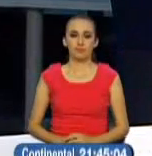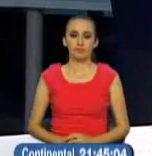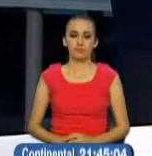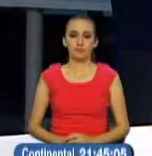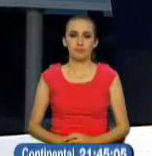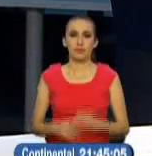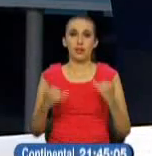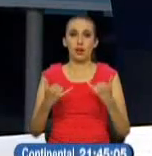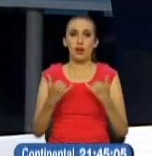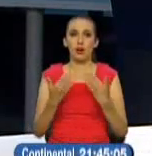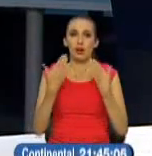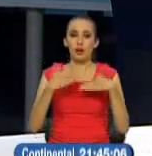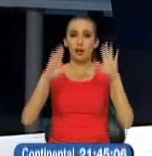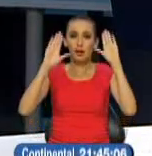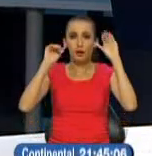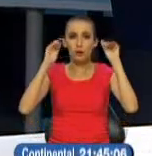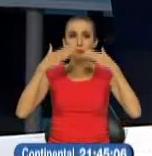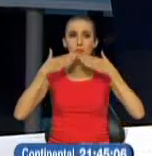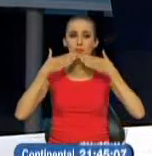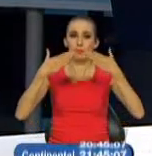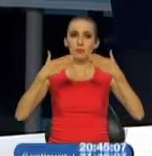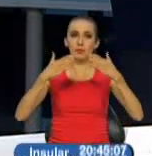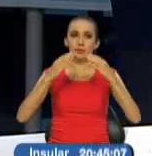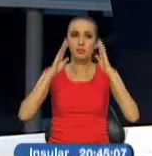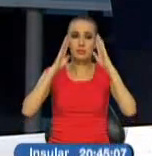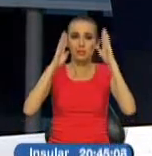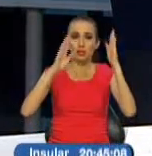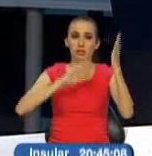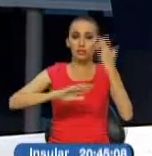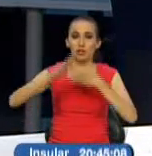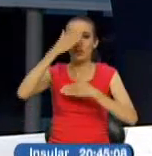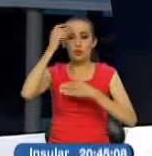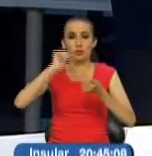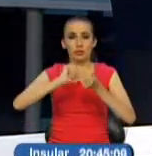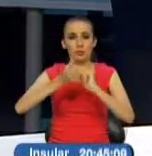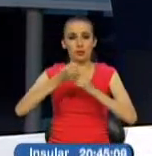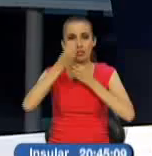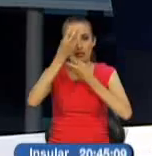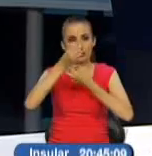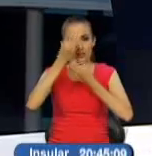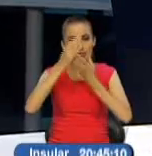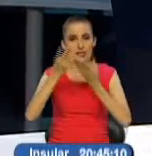Ya es momento de despedirnos. A ustedes muchísimas gracias por su atención. No se olviden, enseguida vienen los